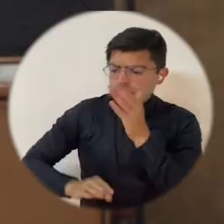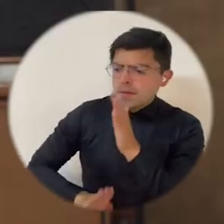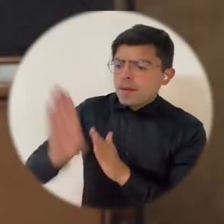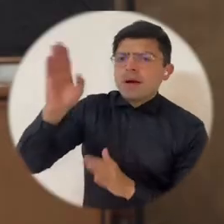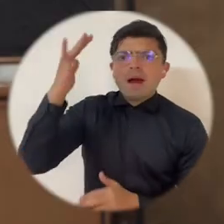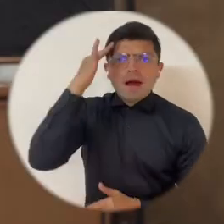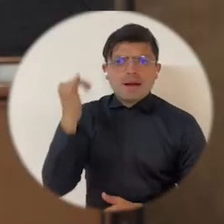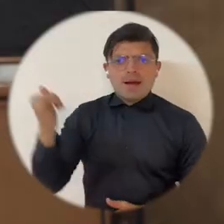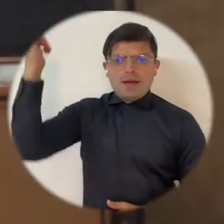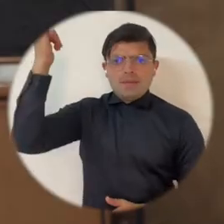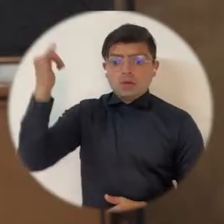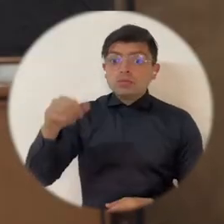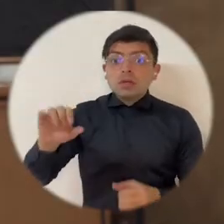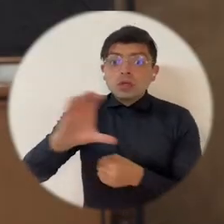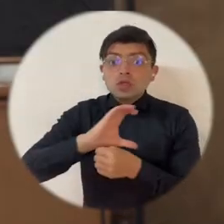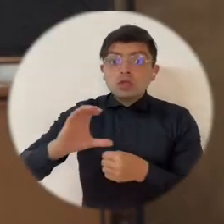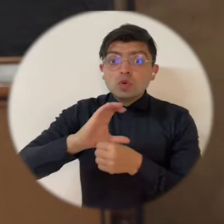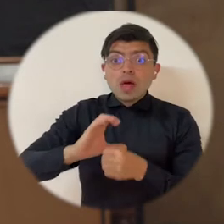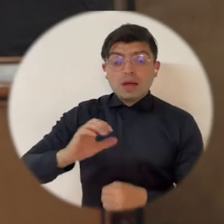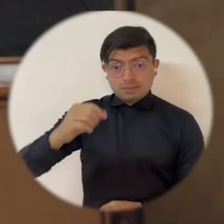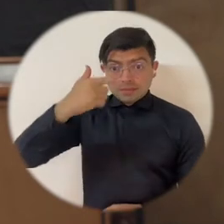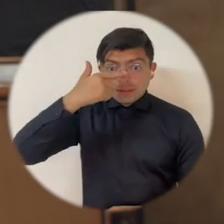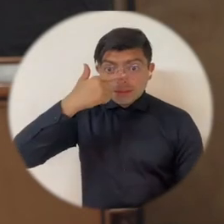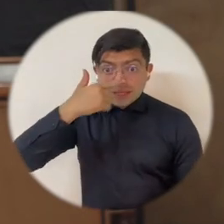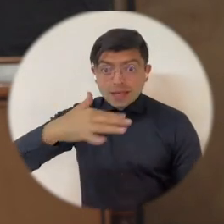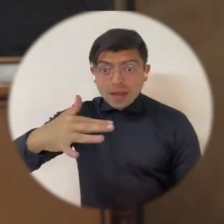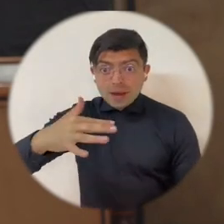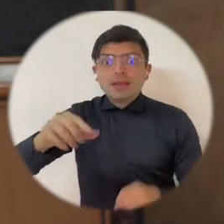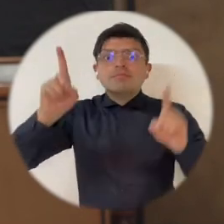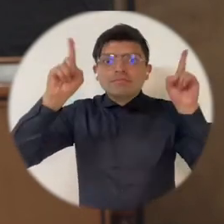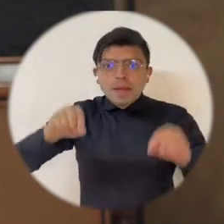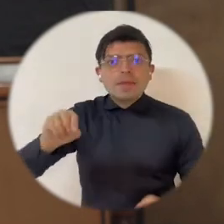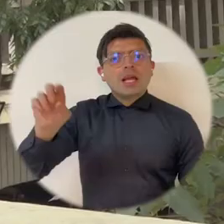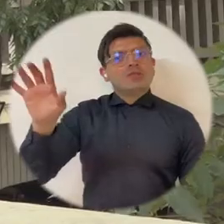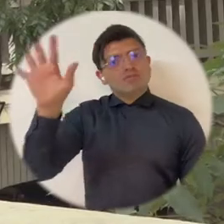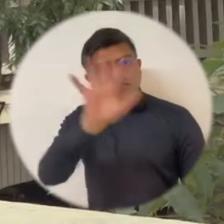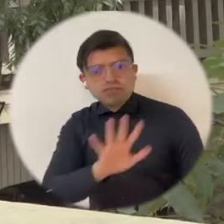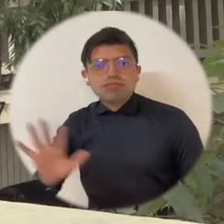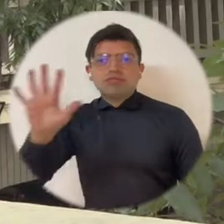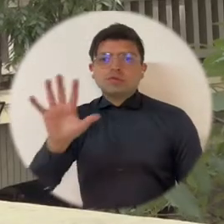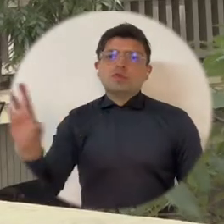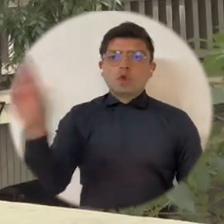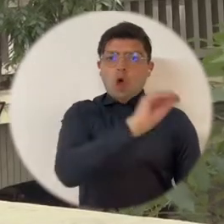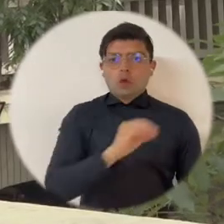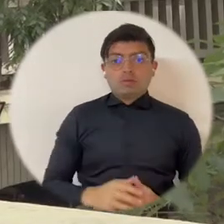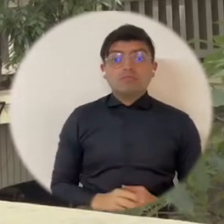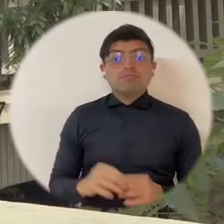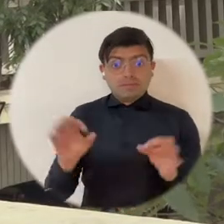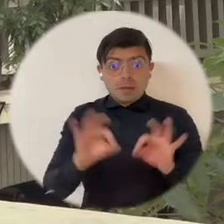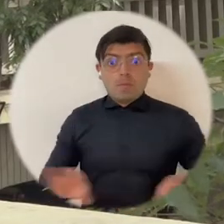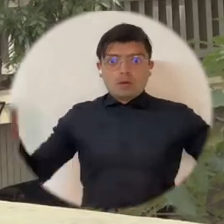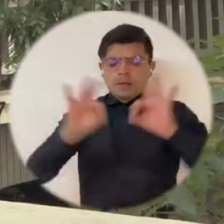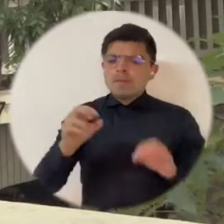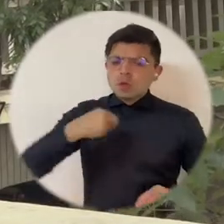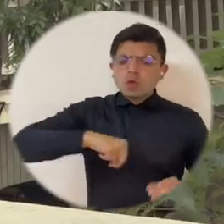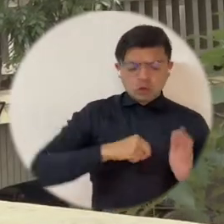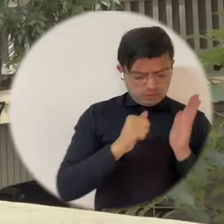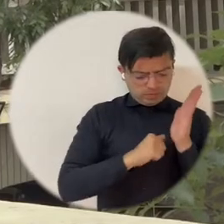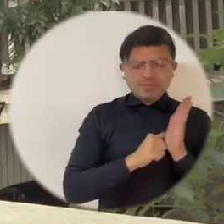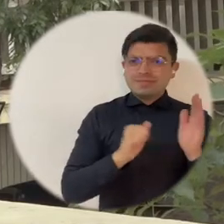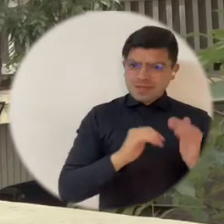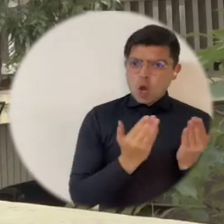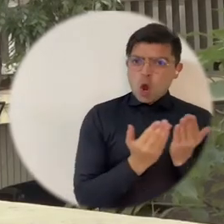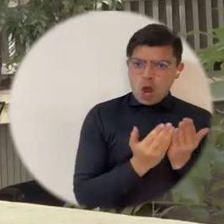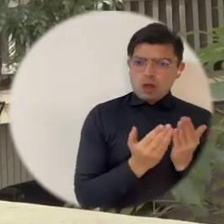para el desarrollo académico, no solamente de la ciudad de Santa Marta, sino de todo el departamento. Nosotros como Escuela Normal Superior, que somos formadores de